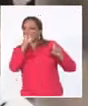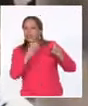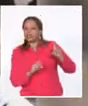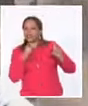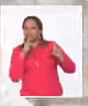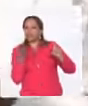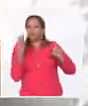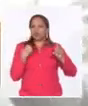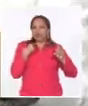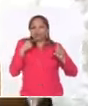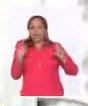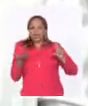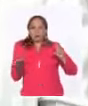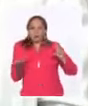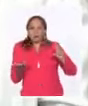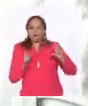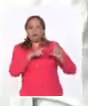fue?